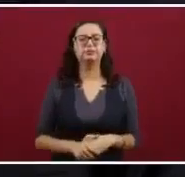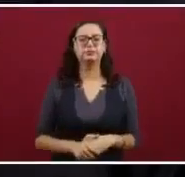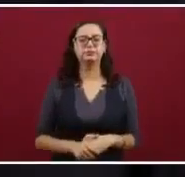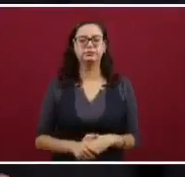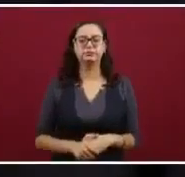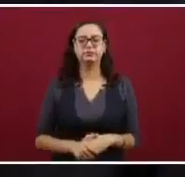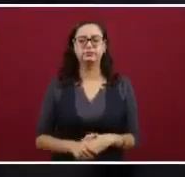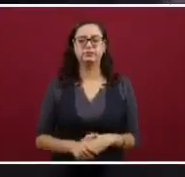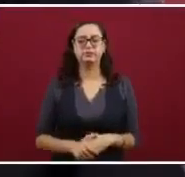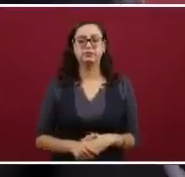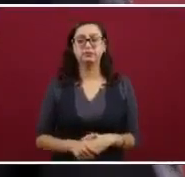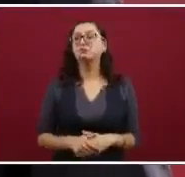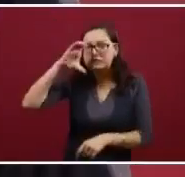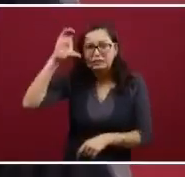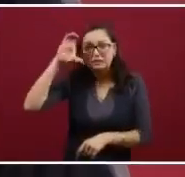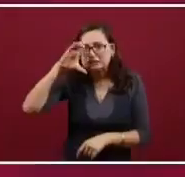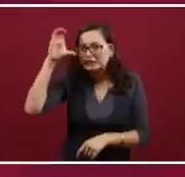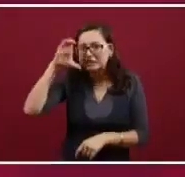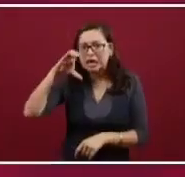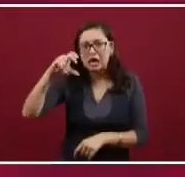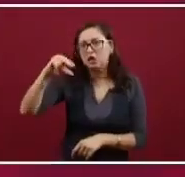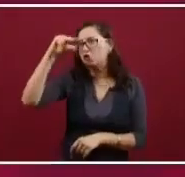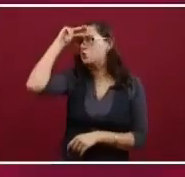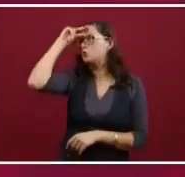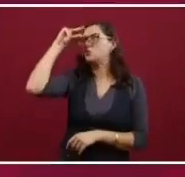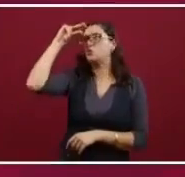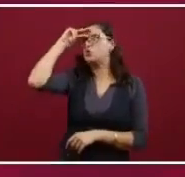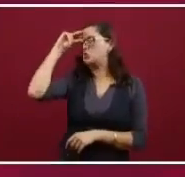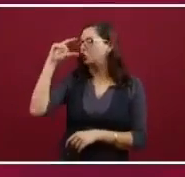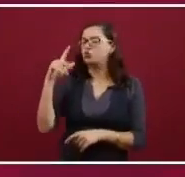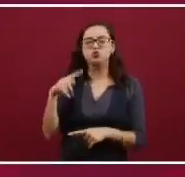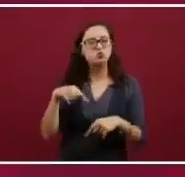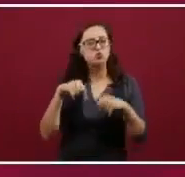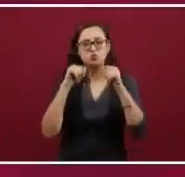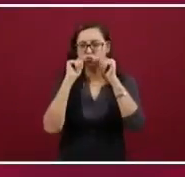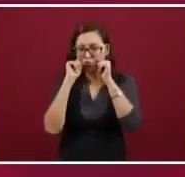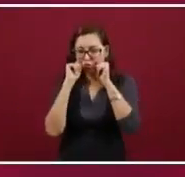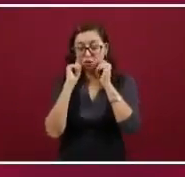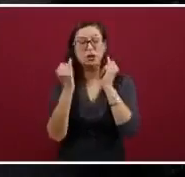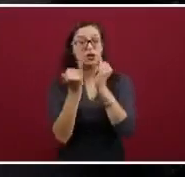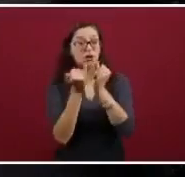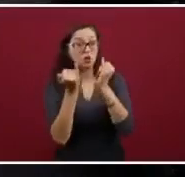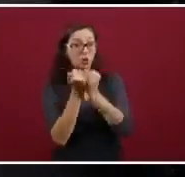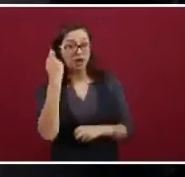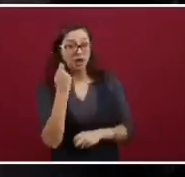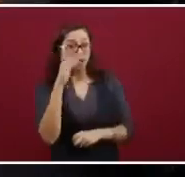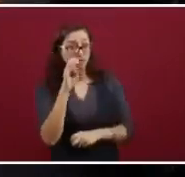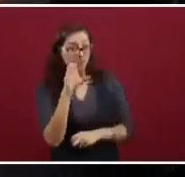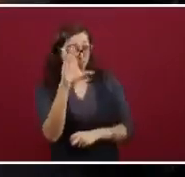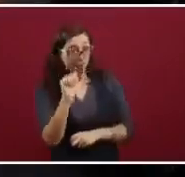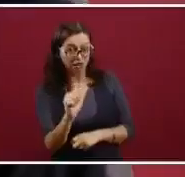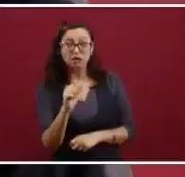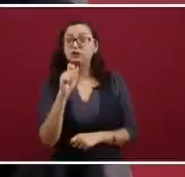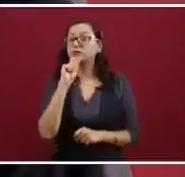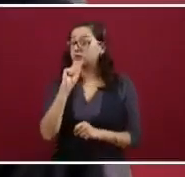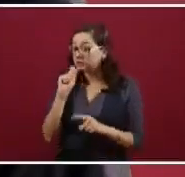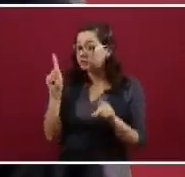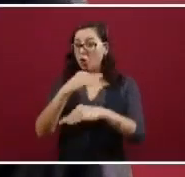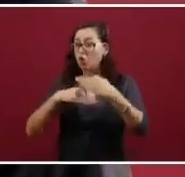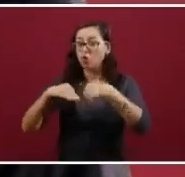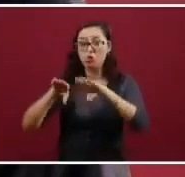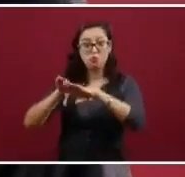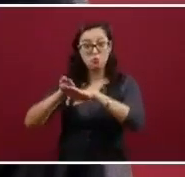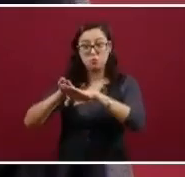trate de científicos, de intelectuales. ¿También aplicaría para becarios del Conacyt, presidente? Sí, para